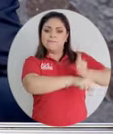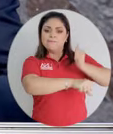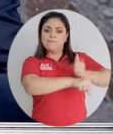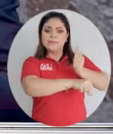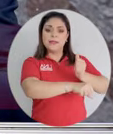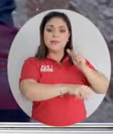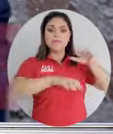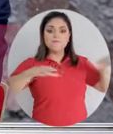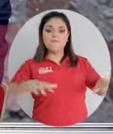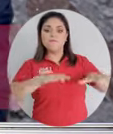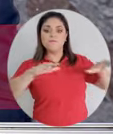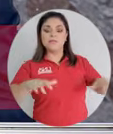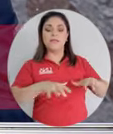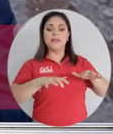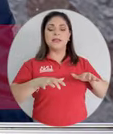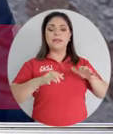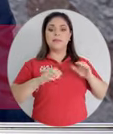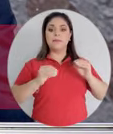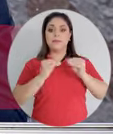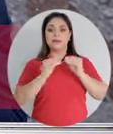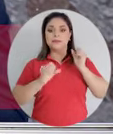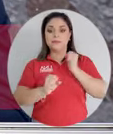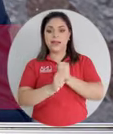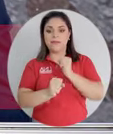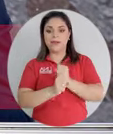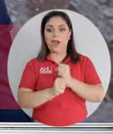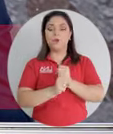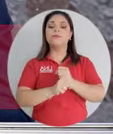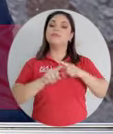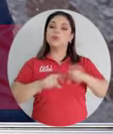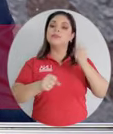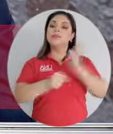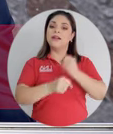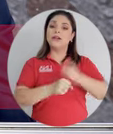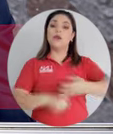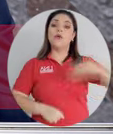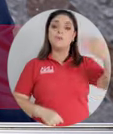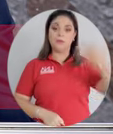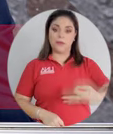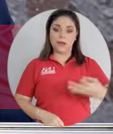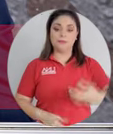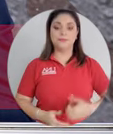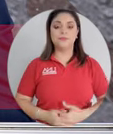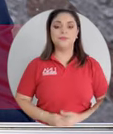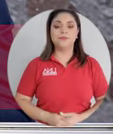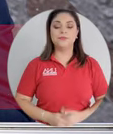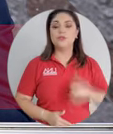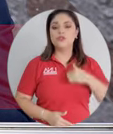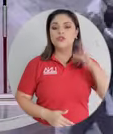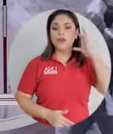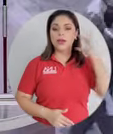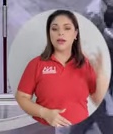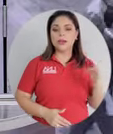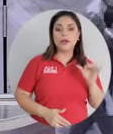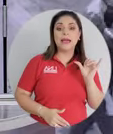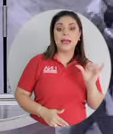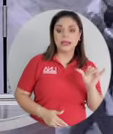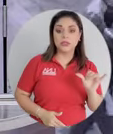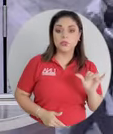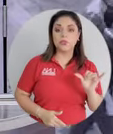solo dinamismo económico, sino también creación de empleos, pero sobre todo de empleos formales. Creo que ahí